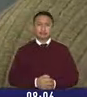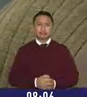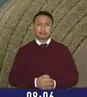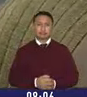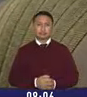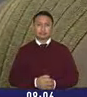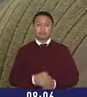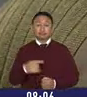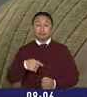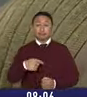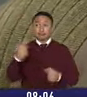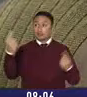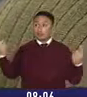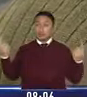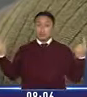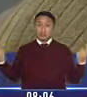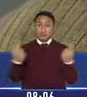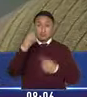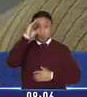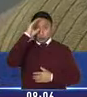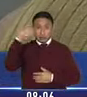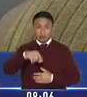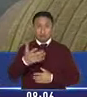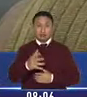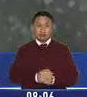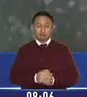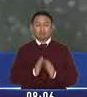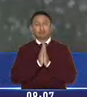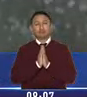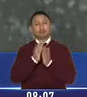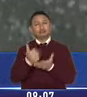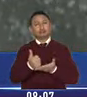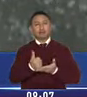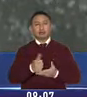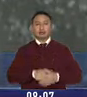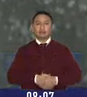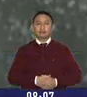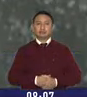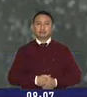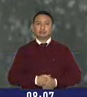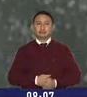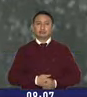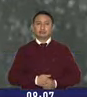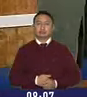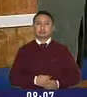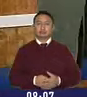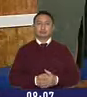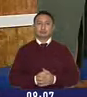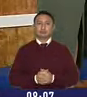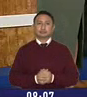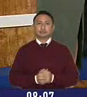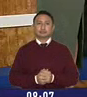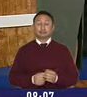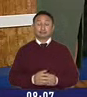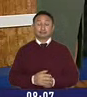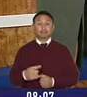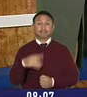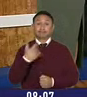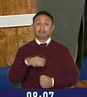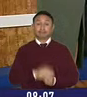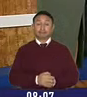tenemos presencia policial. Eso sí quisiera que nos ayuden. Informó Priscila Cadena. Increíble.